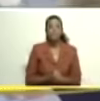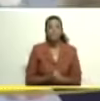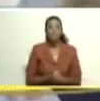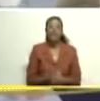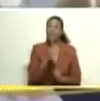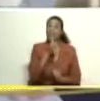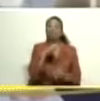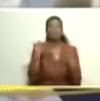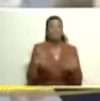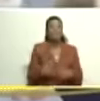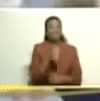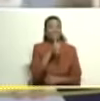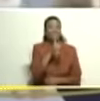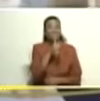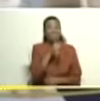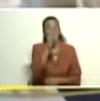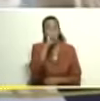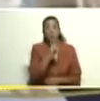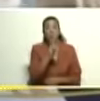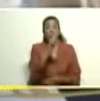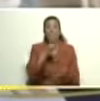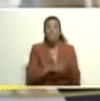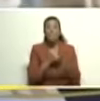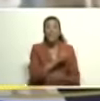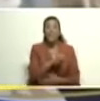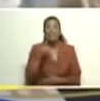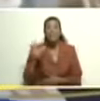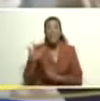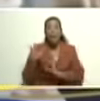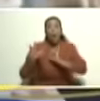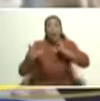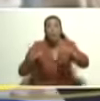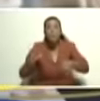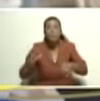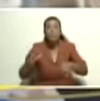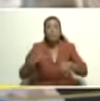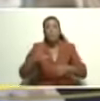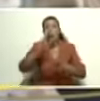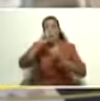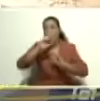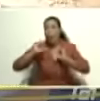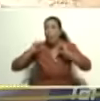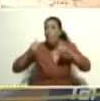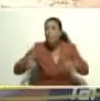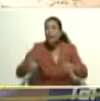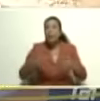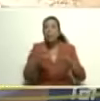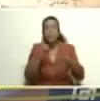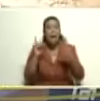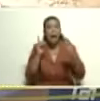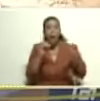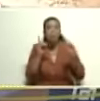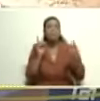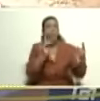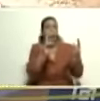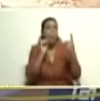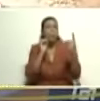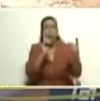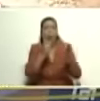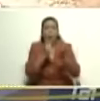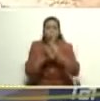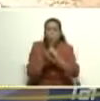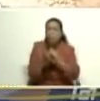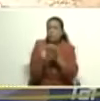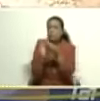Buena noticia. Y el año 2023 le entramos también con diálogo permanente, ajuste por